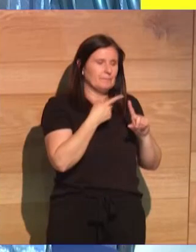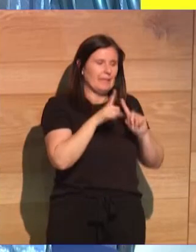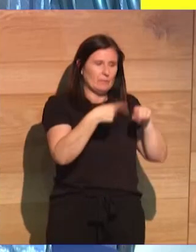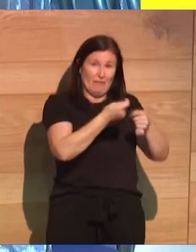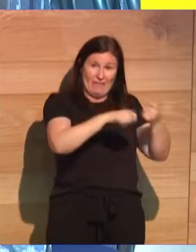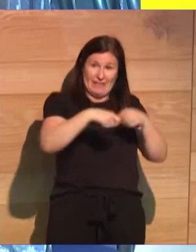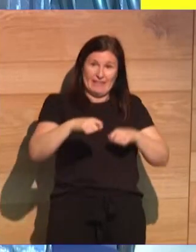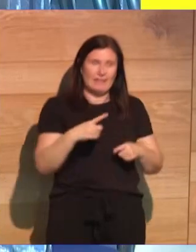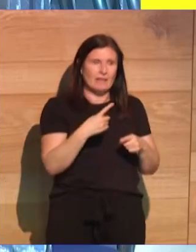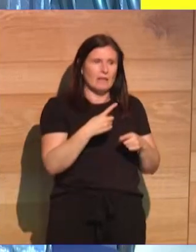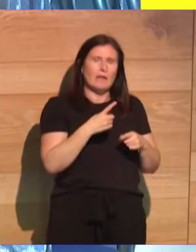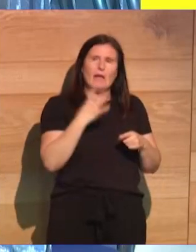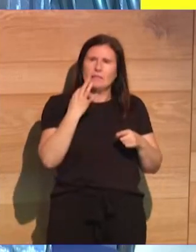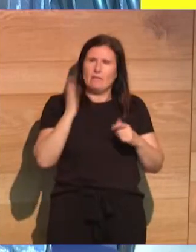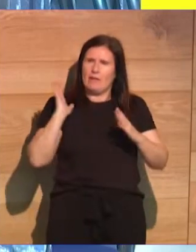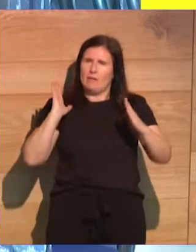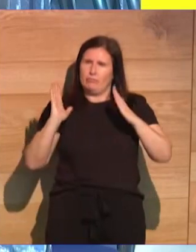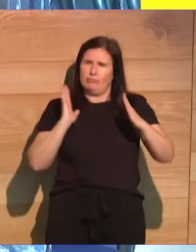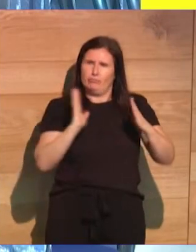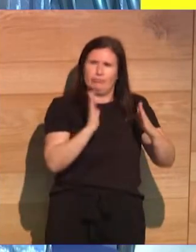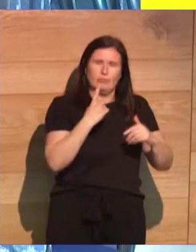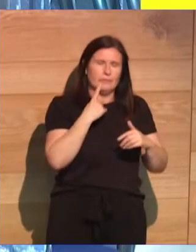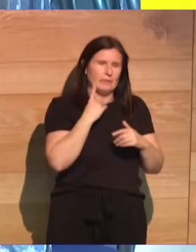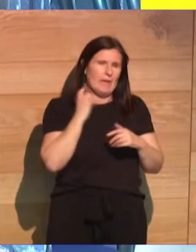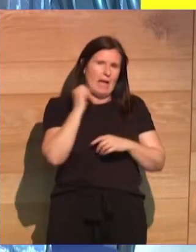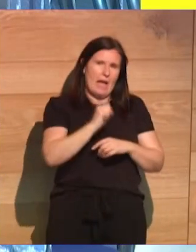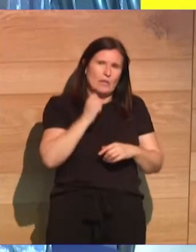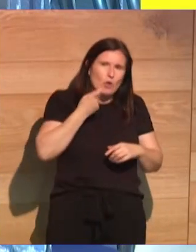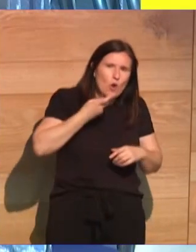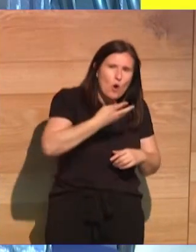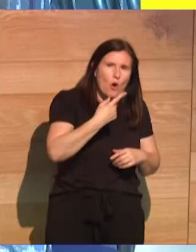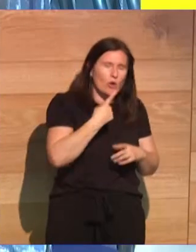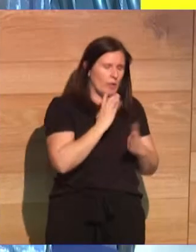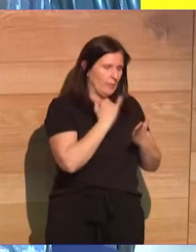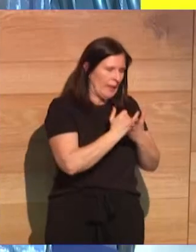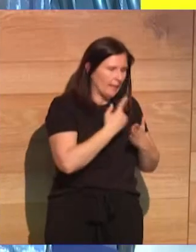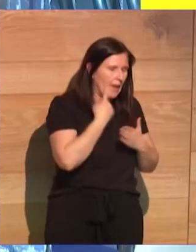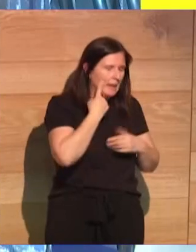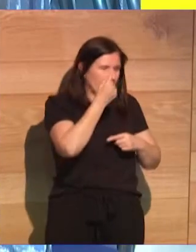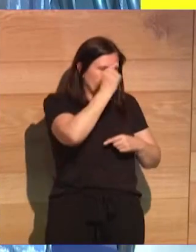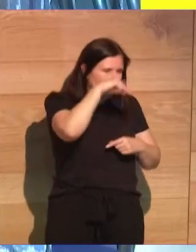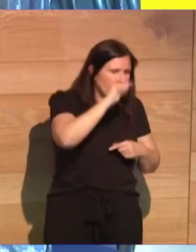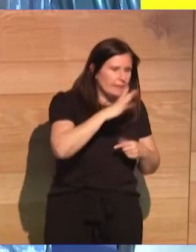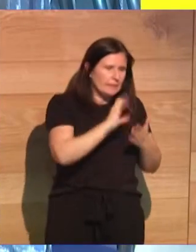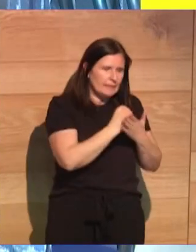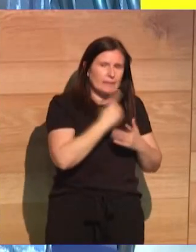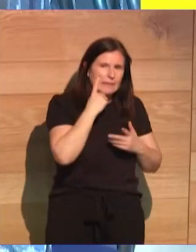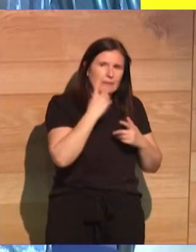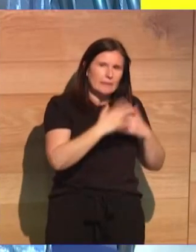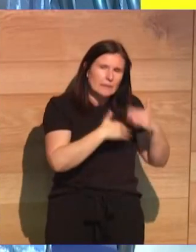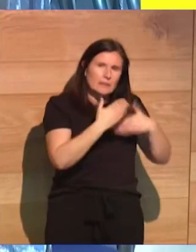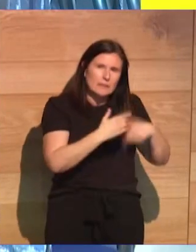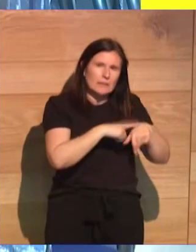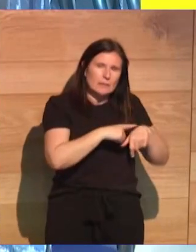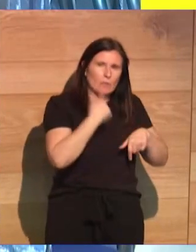de años, procesos, pruebas, validar. Aquí esto va tan rápido que hay que sacar una versión, otra, y no está